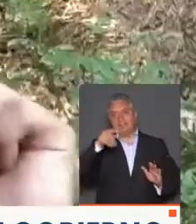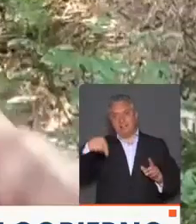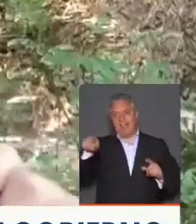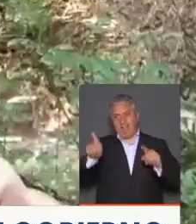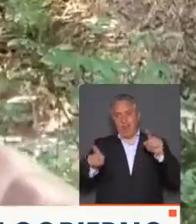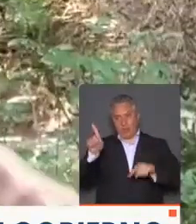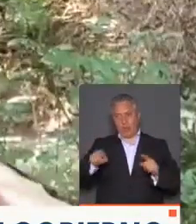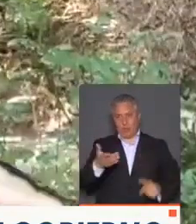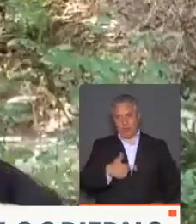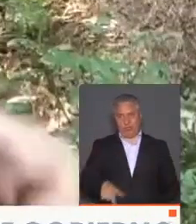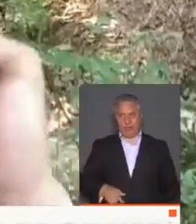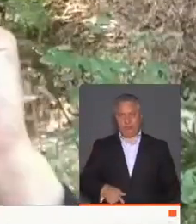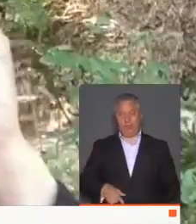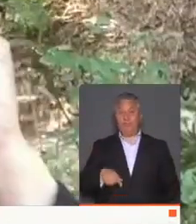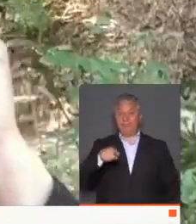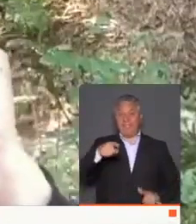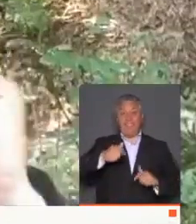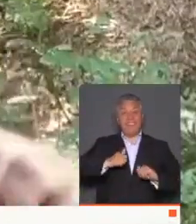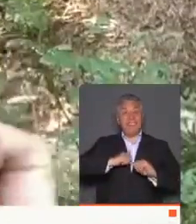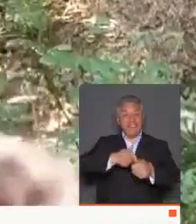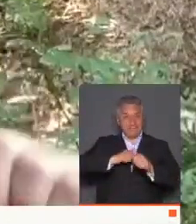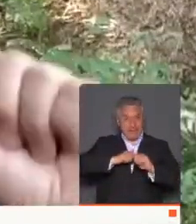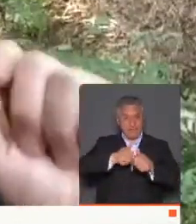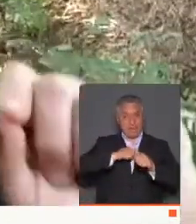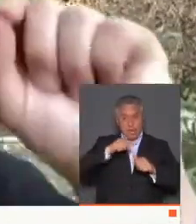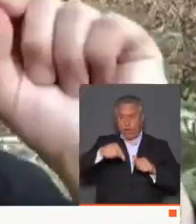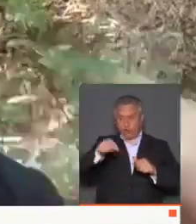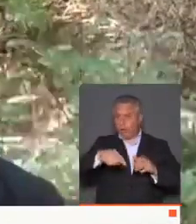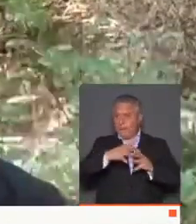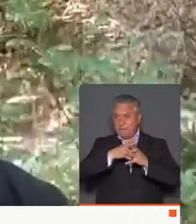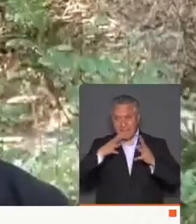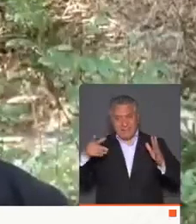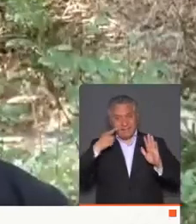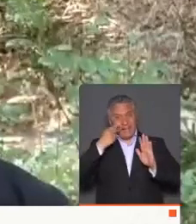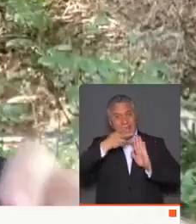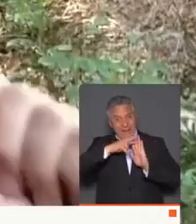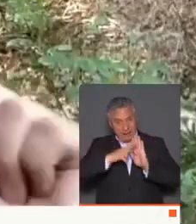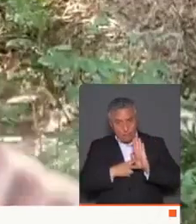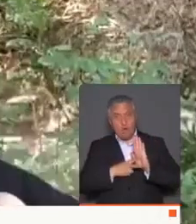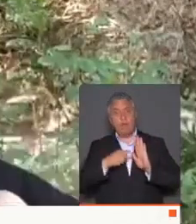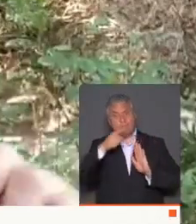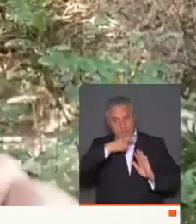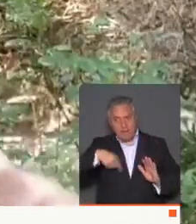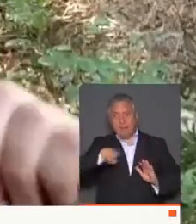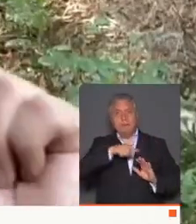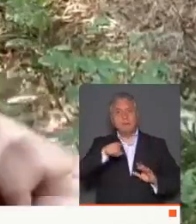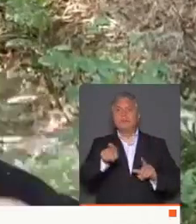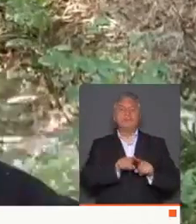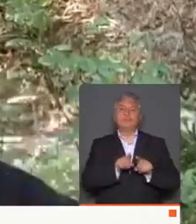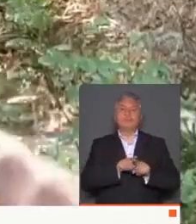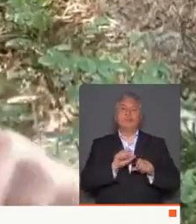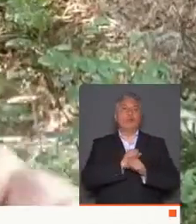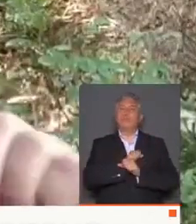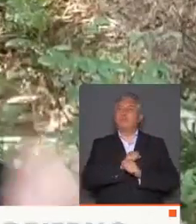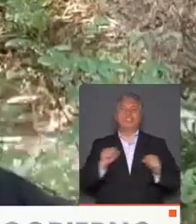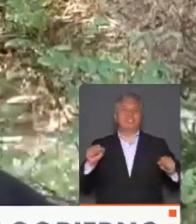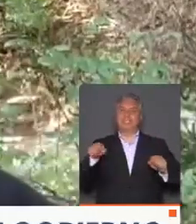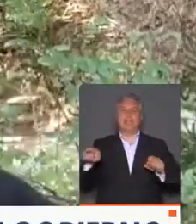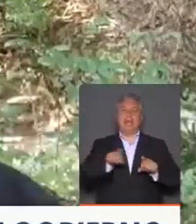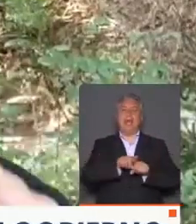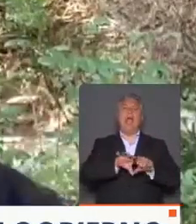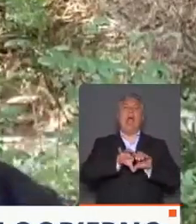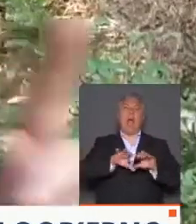El desafío mayor que enfrentan que enfrenta requiere la reforma que tenemos que discutir es la incapacidad de ponerse de acuerdo y generar